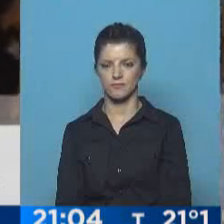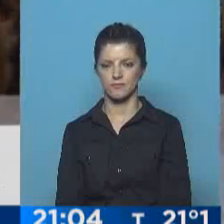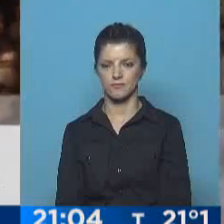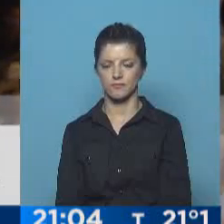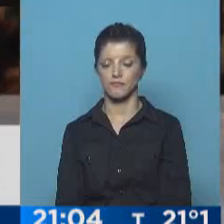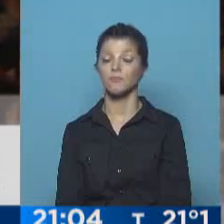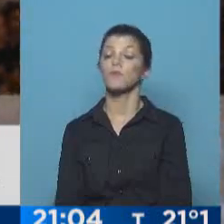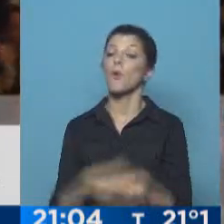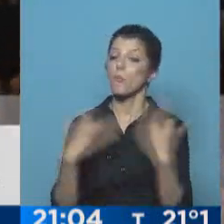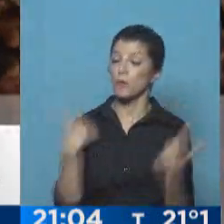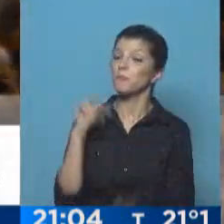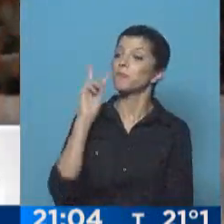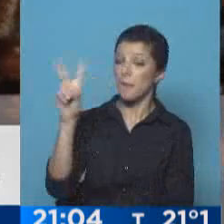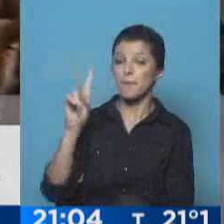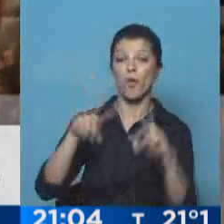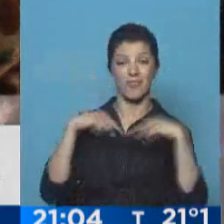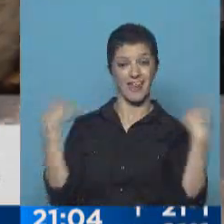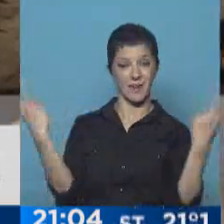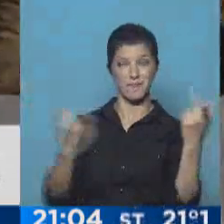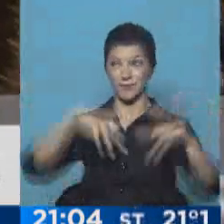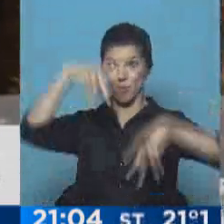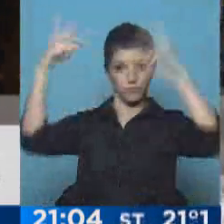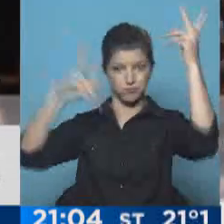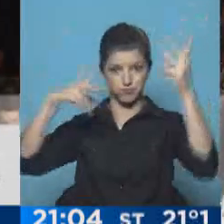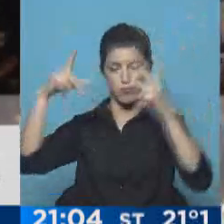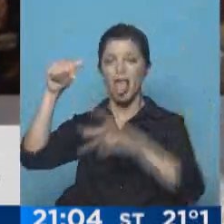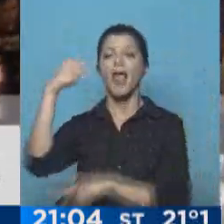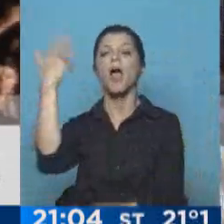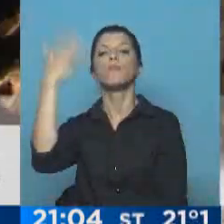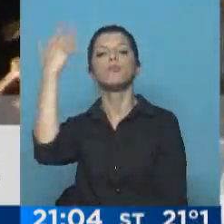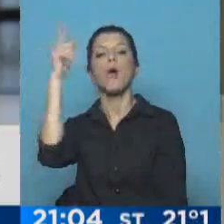bueno el patio de las palmeras laab